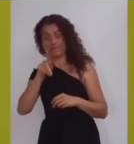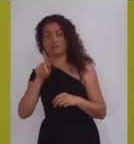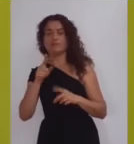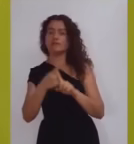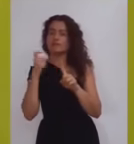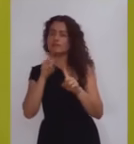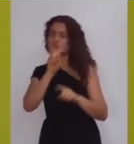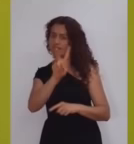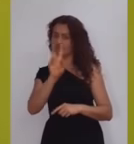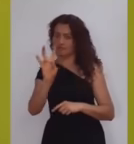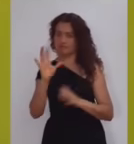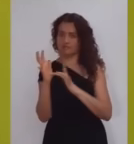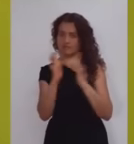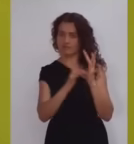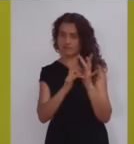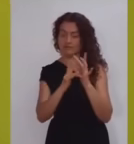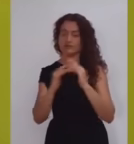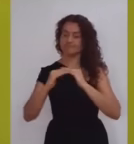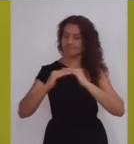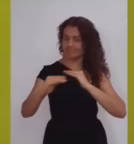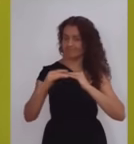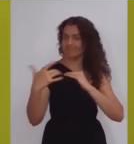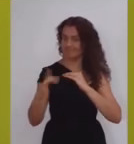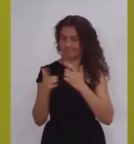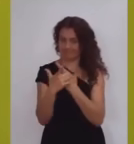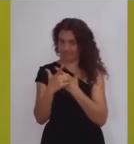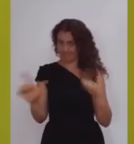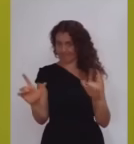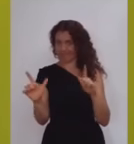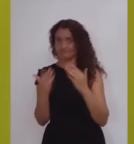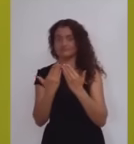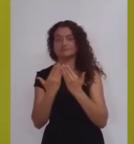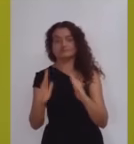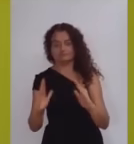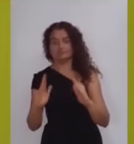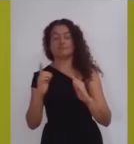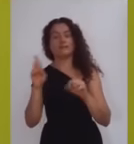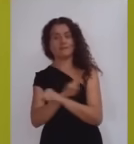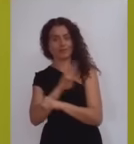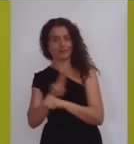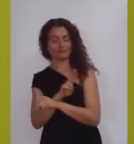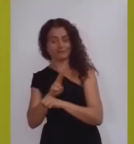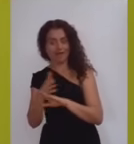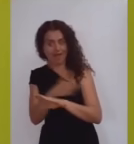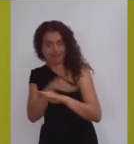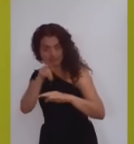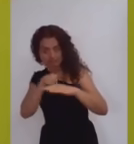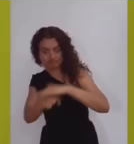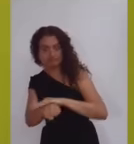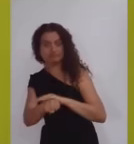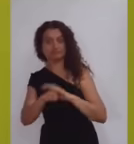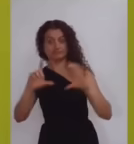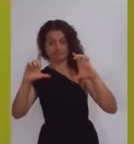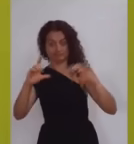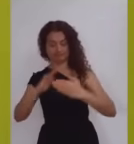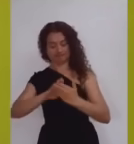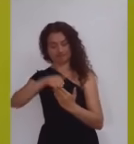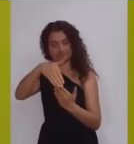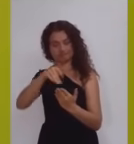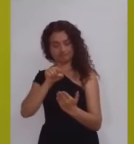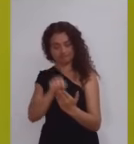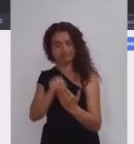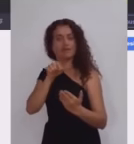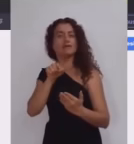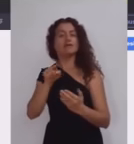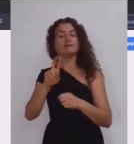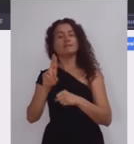A partir del 27 de abril la plataforma estará totalmente habilitada para su uso. Antes de hacer el primer ingreso a la plataforma deben